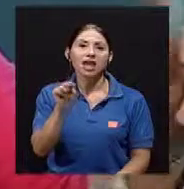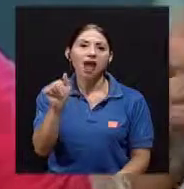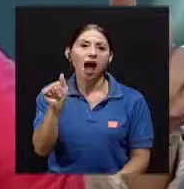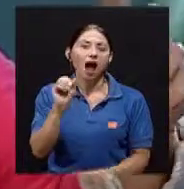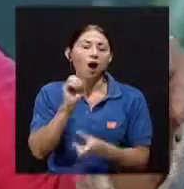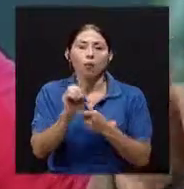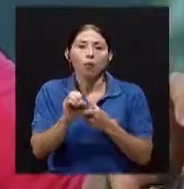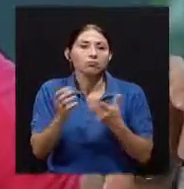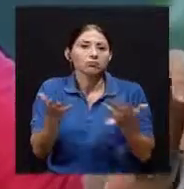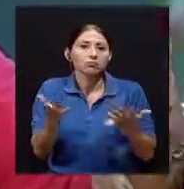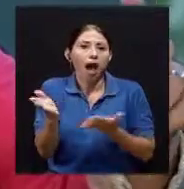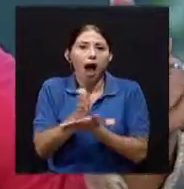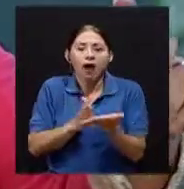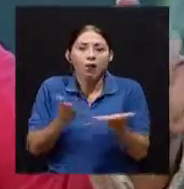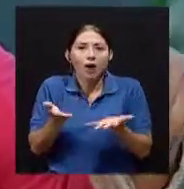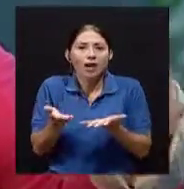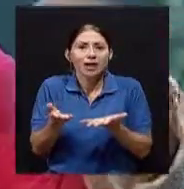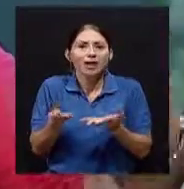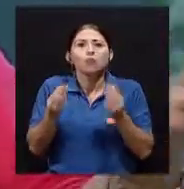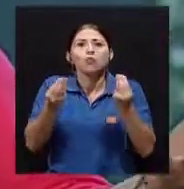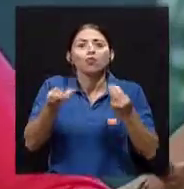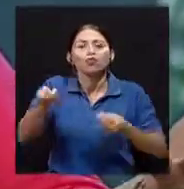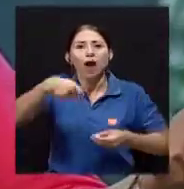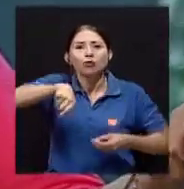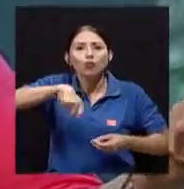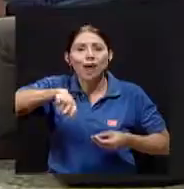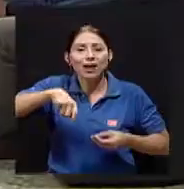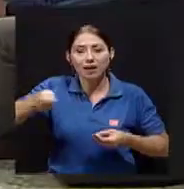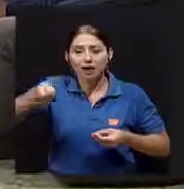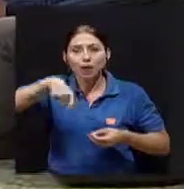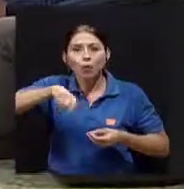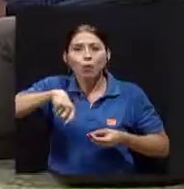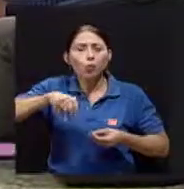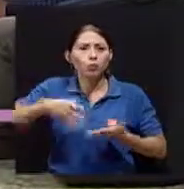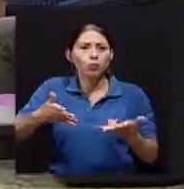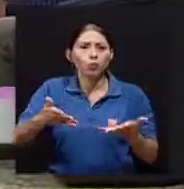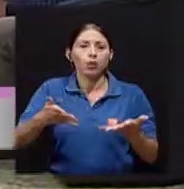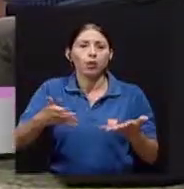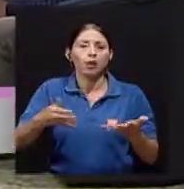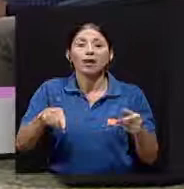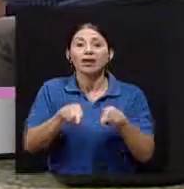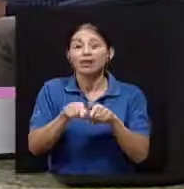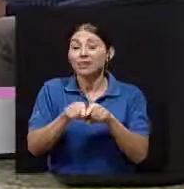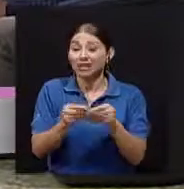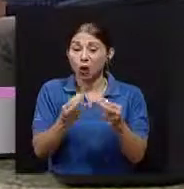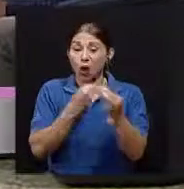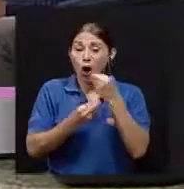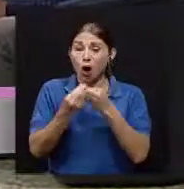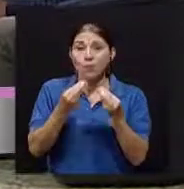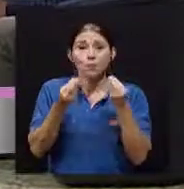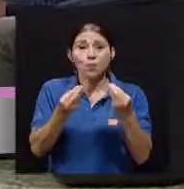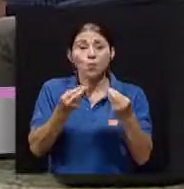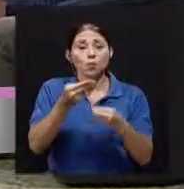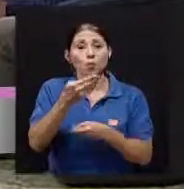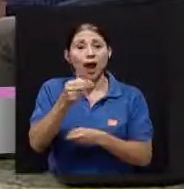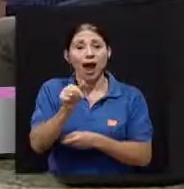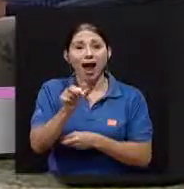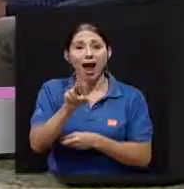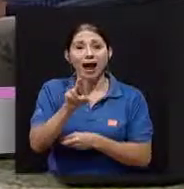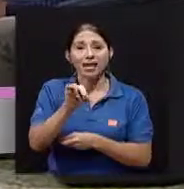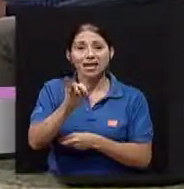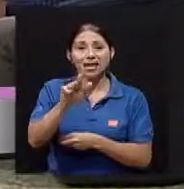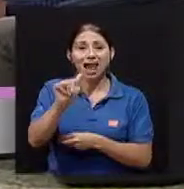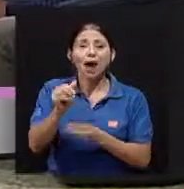alguna harina también, digamos, un carbohidrato, con mucho azúcar, ¿verdad? El exceso en el consumo de harinas es lo que más estamos